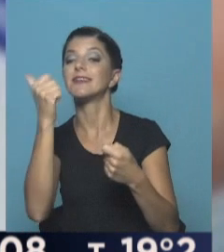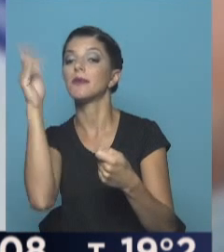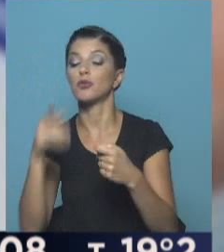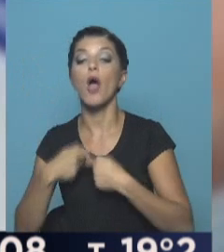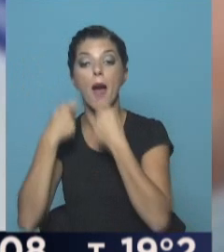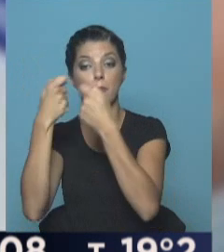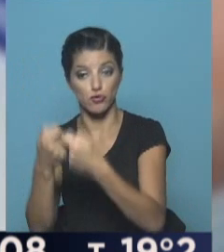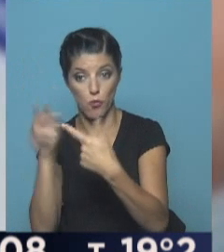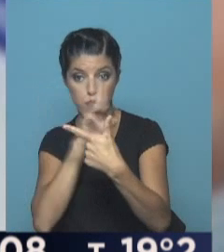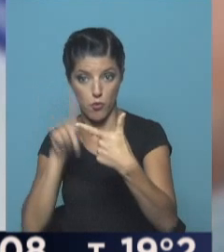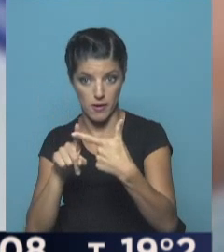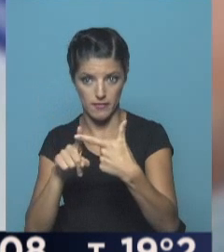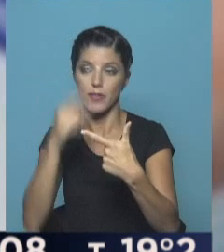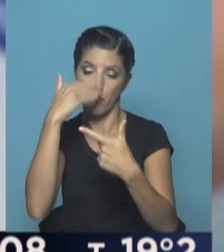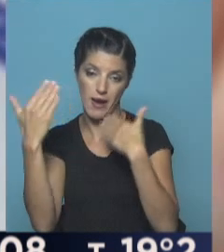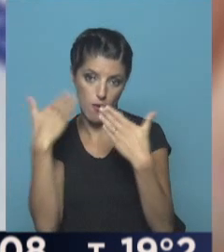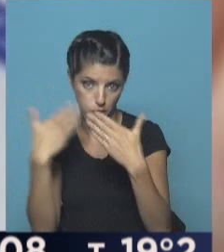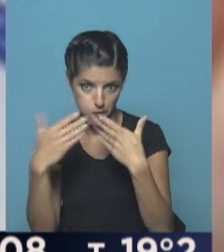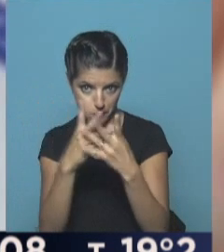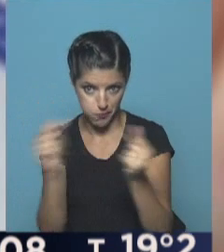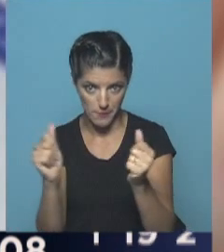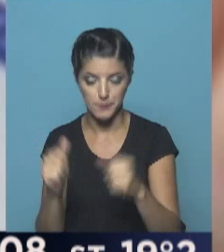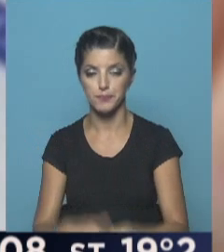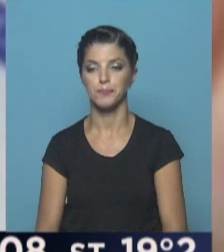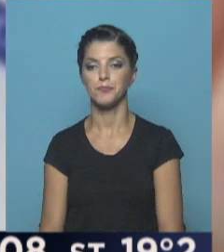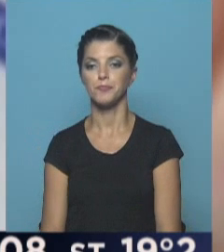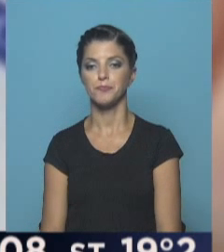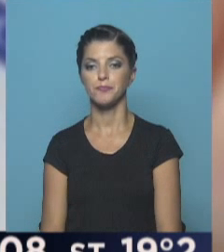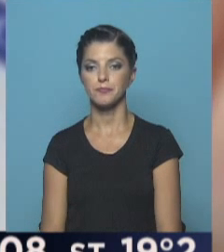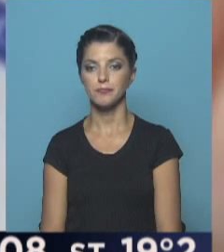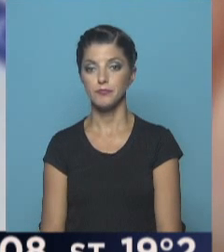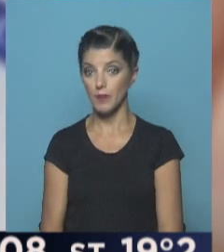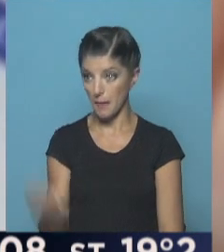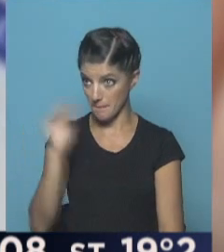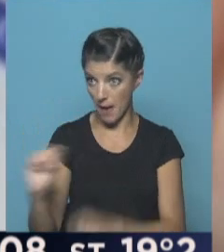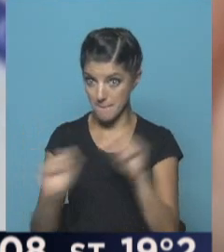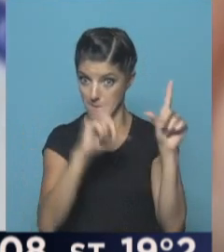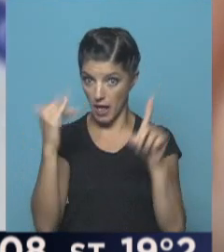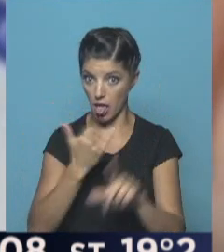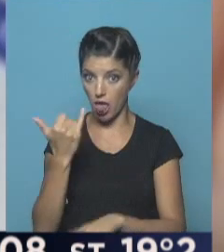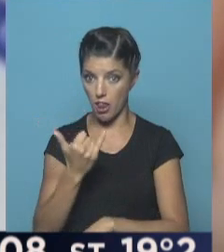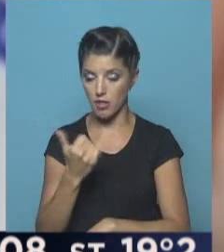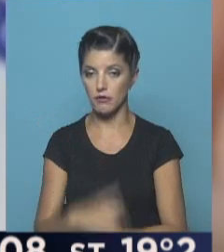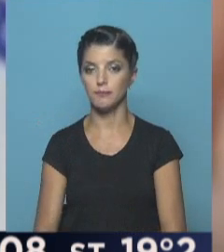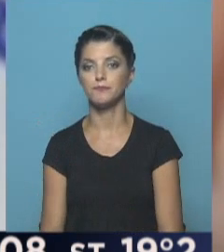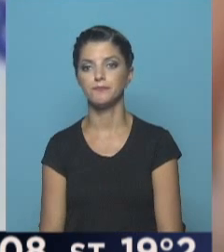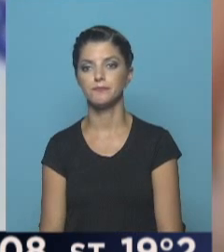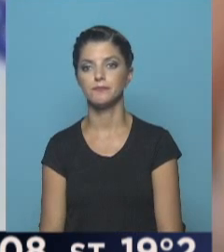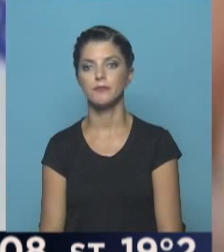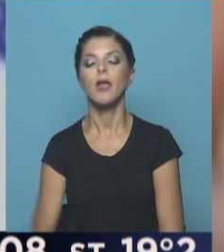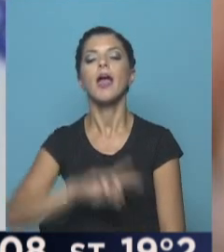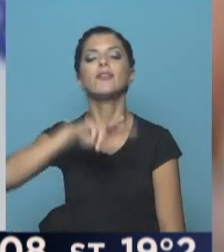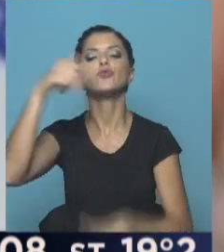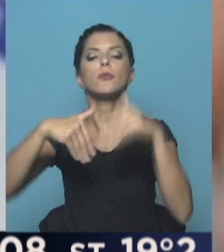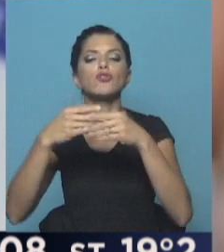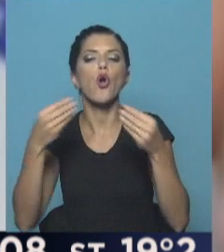36% para Le Pen luego del debate, claro. Tenemos todavía más placas, ¿no?, para compartir más cifras. ¿Qué pasará en la segunda